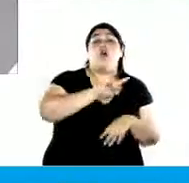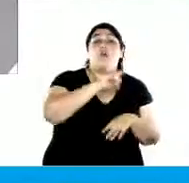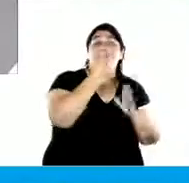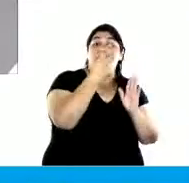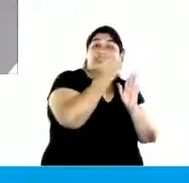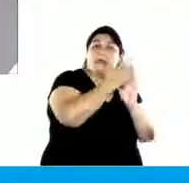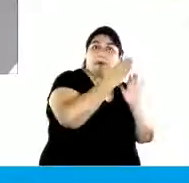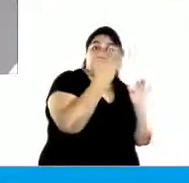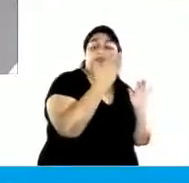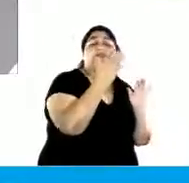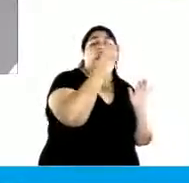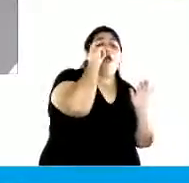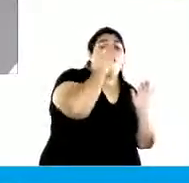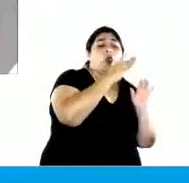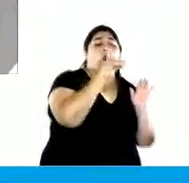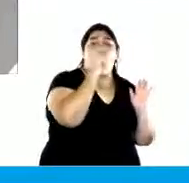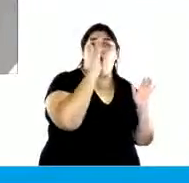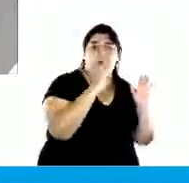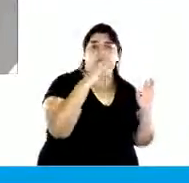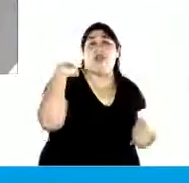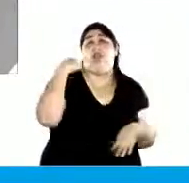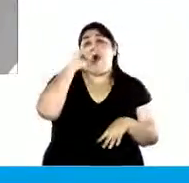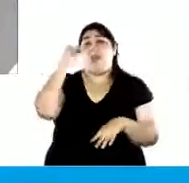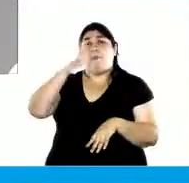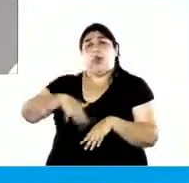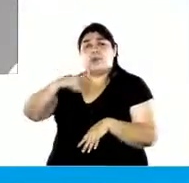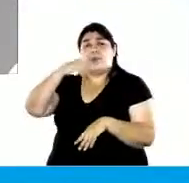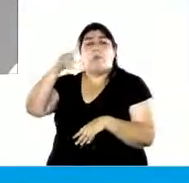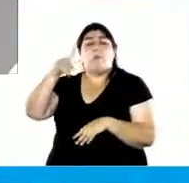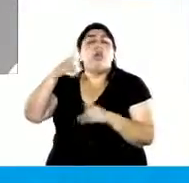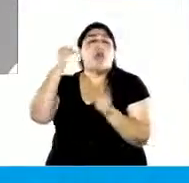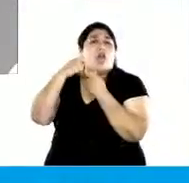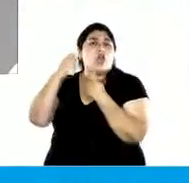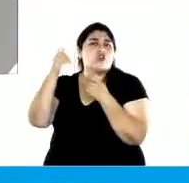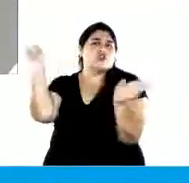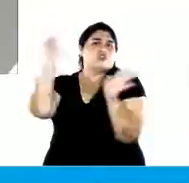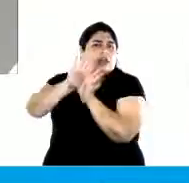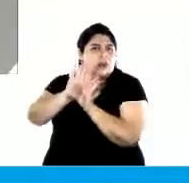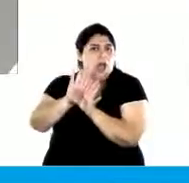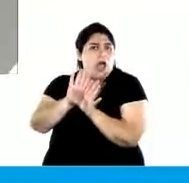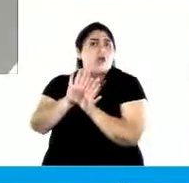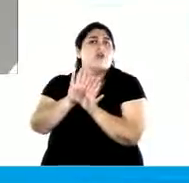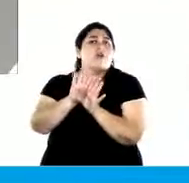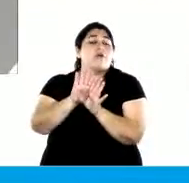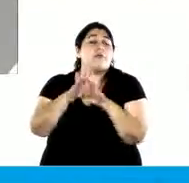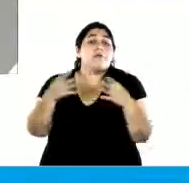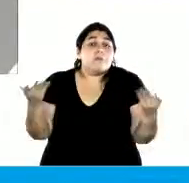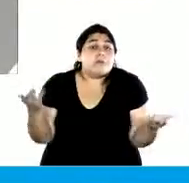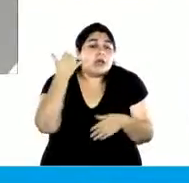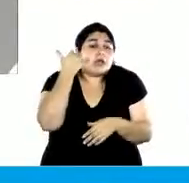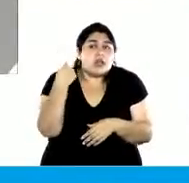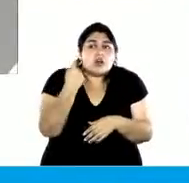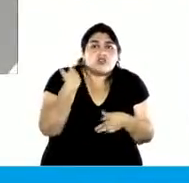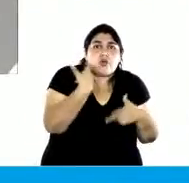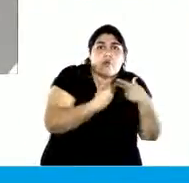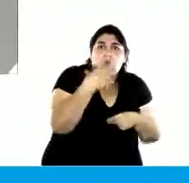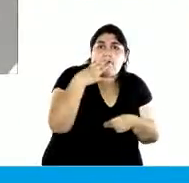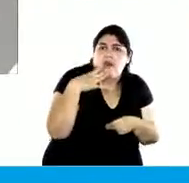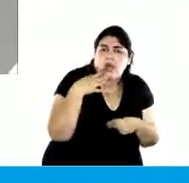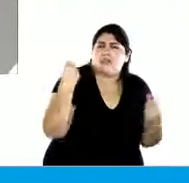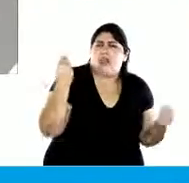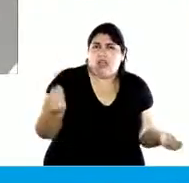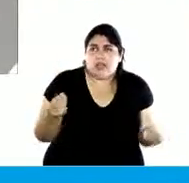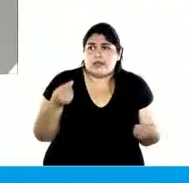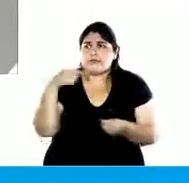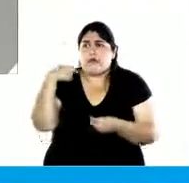vino después. En mi ciudad, en La Plata, más de 1.000 comercios cerraron este año. Mientras tanto, mientras no nos vacunamos, nos encontramos con que ayer